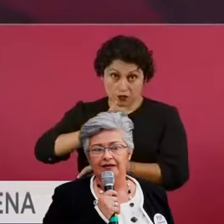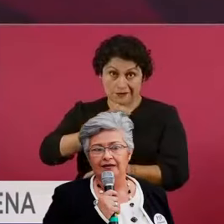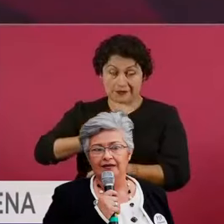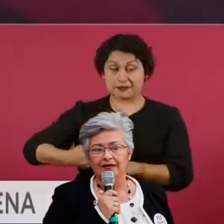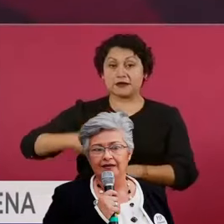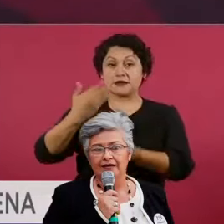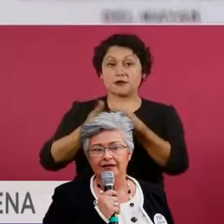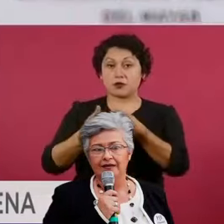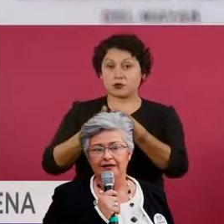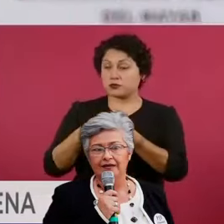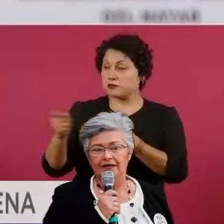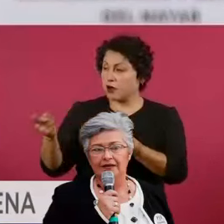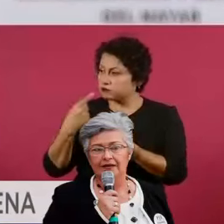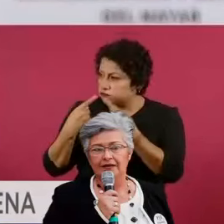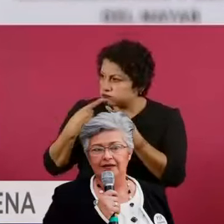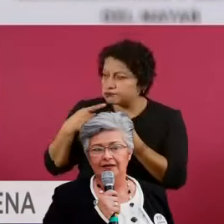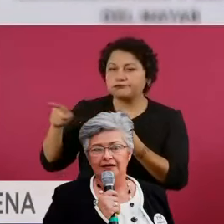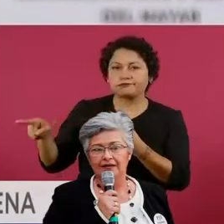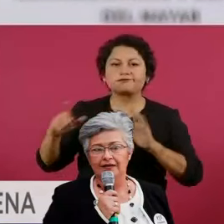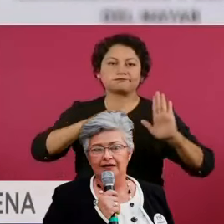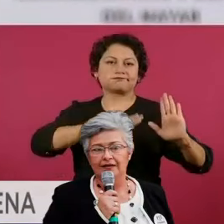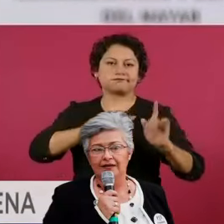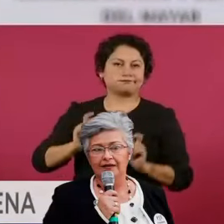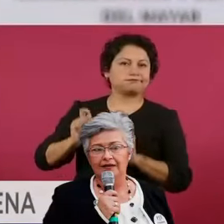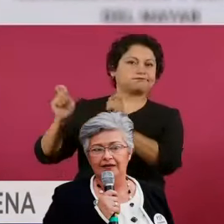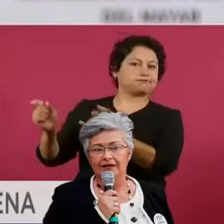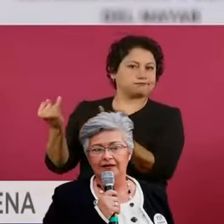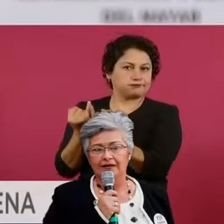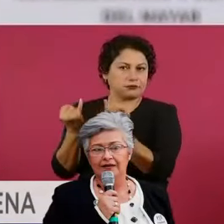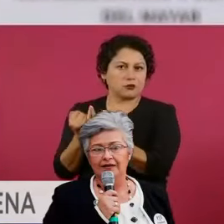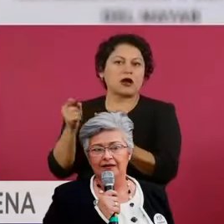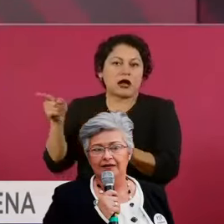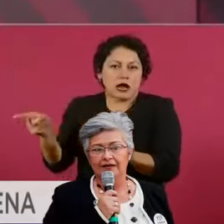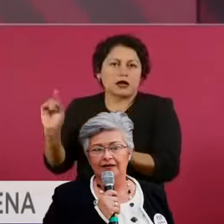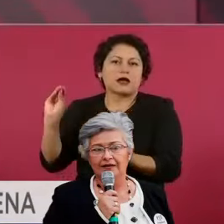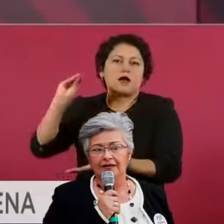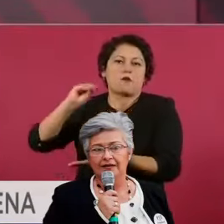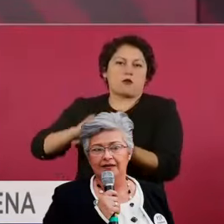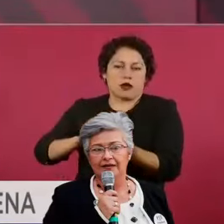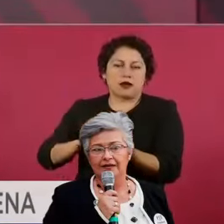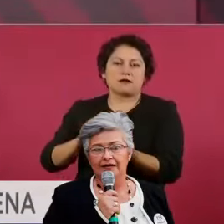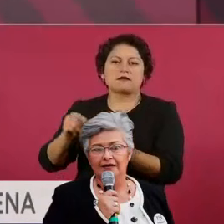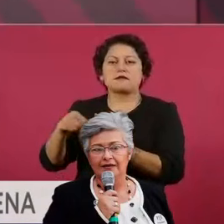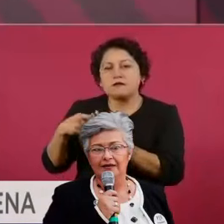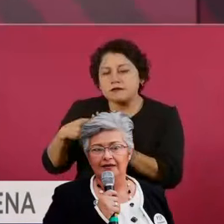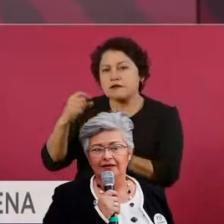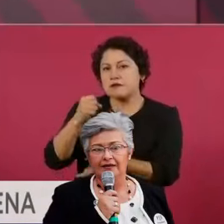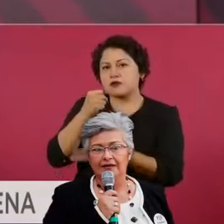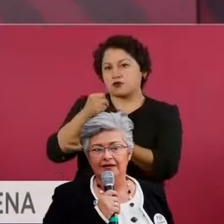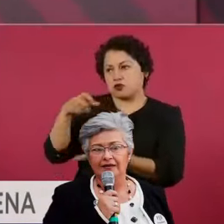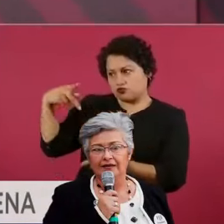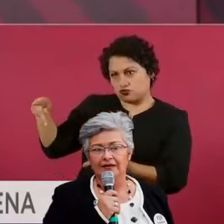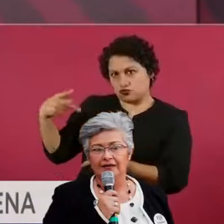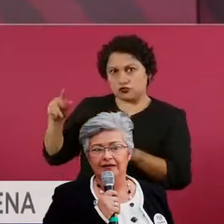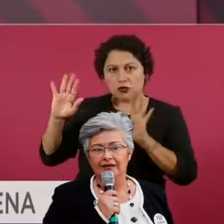al máximo poder de este país una persona con total falta de capacidad, con total